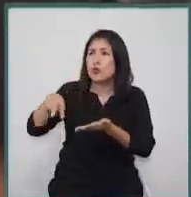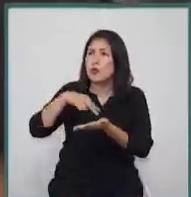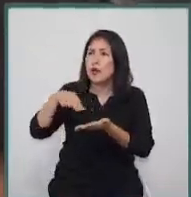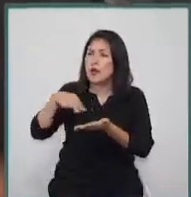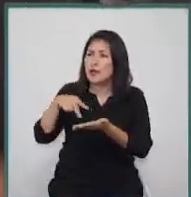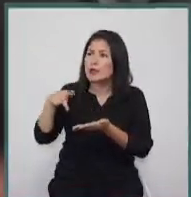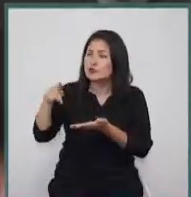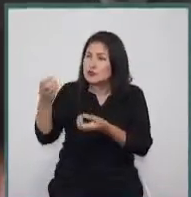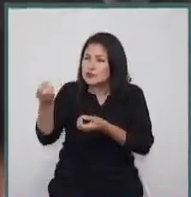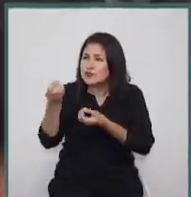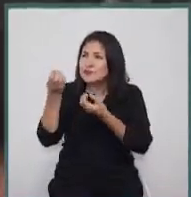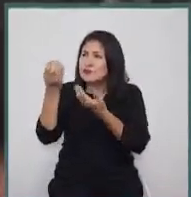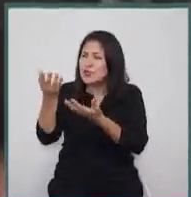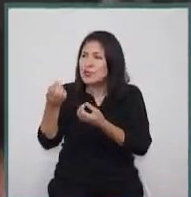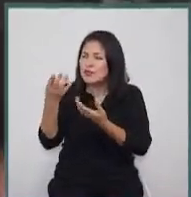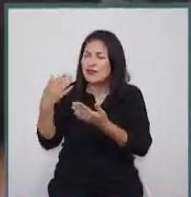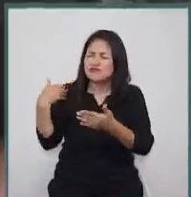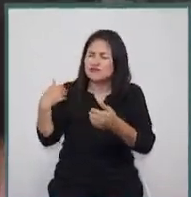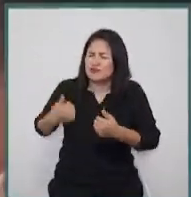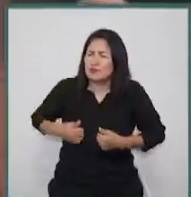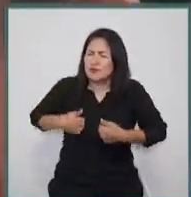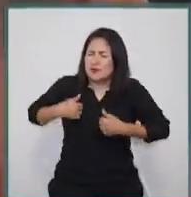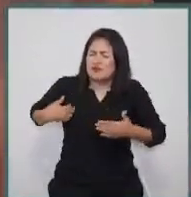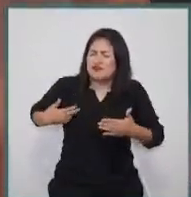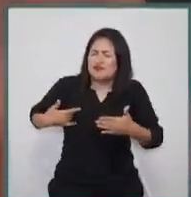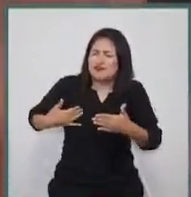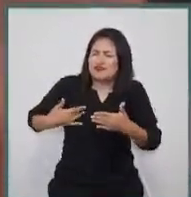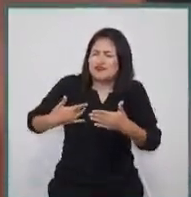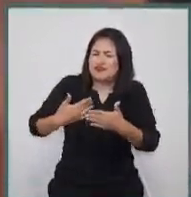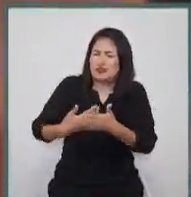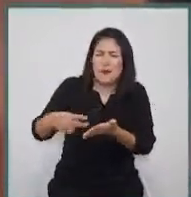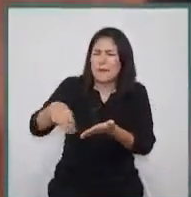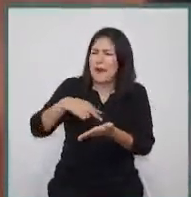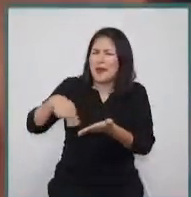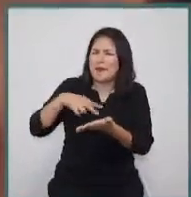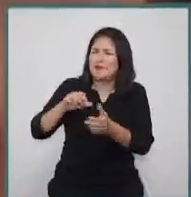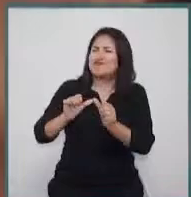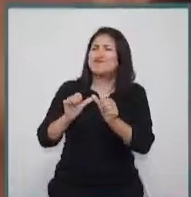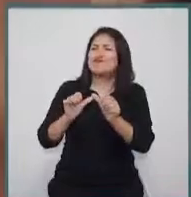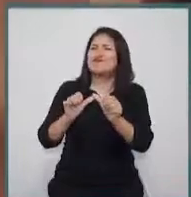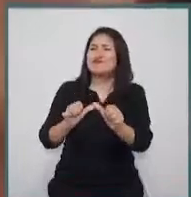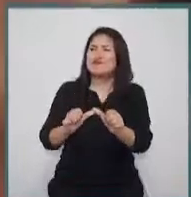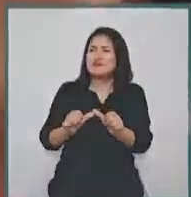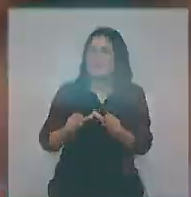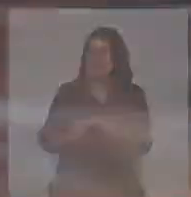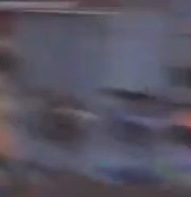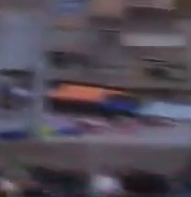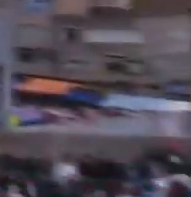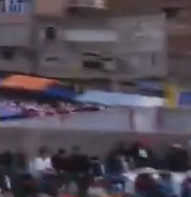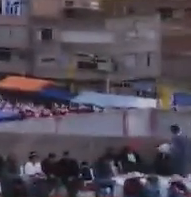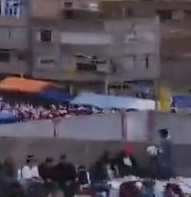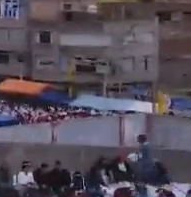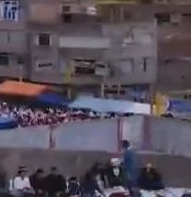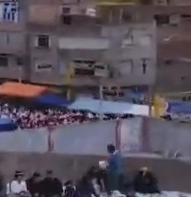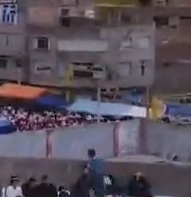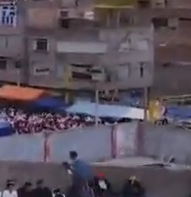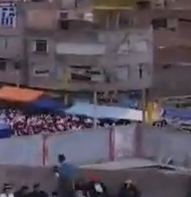para danzar en su día, así que siempre hasta donde ella nos permita estaremos danzando.